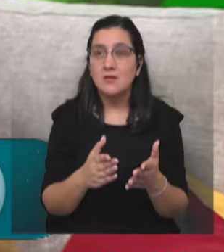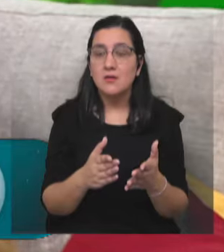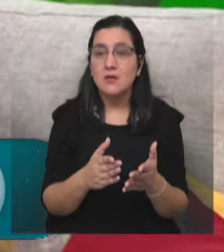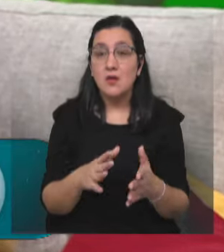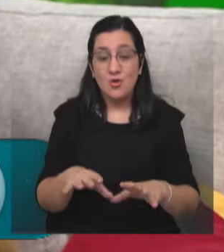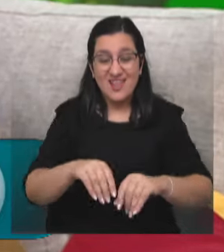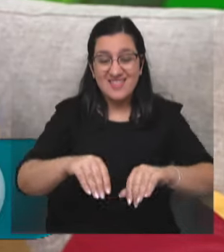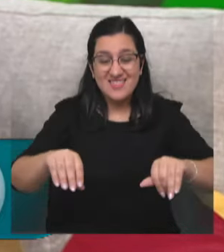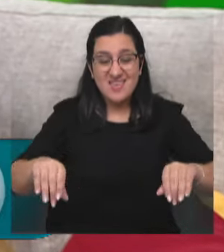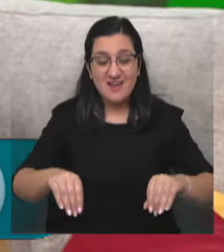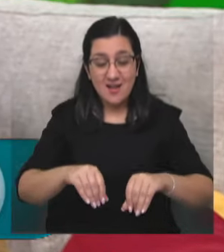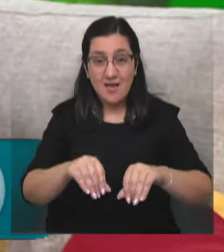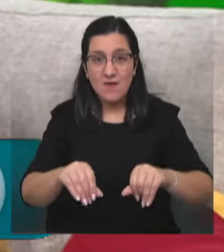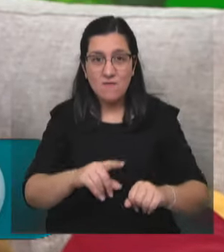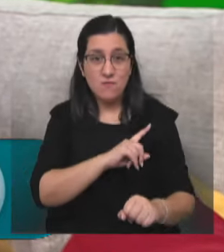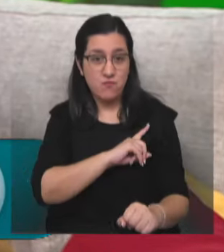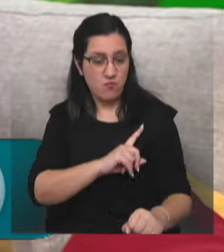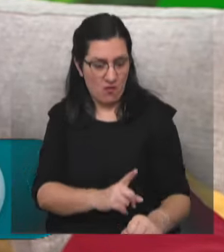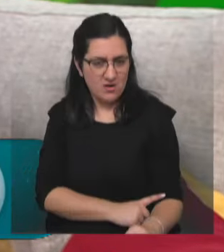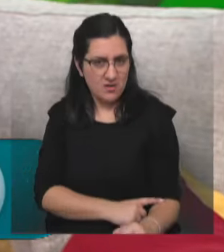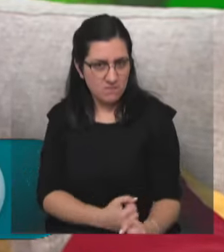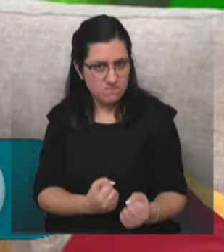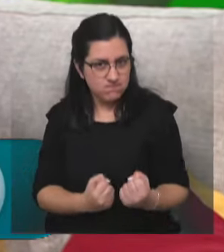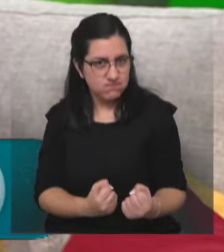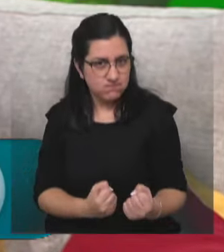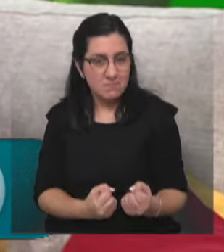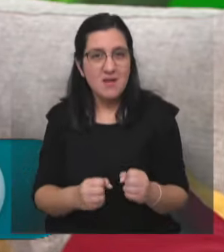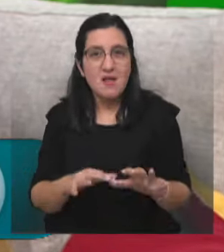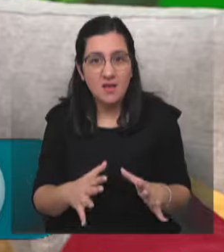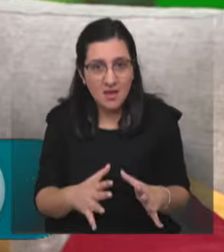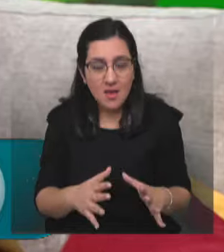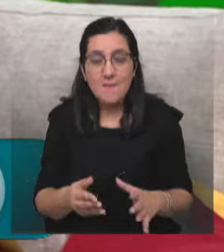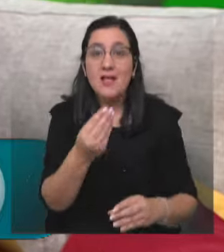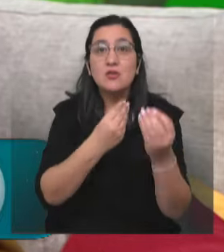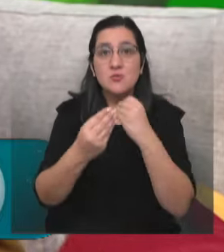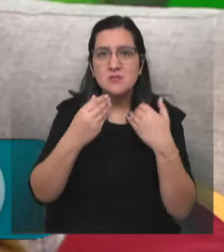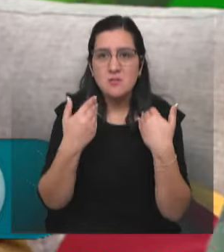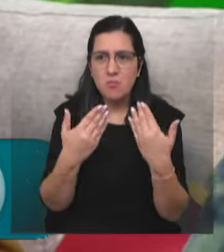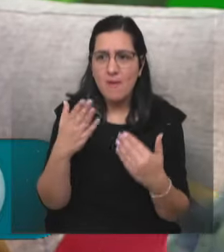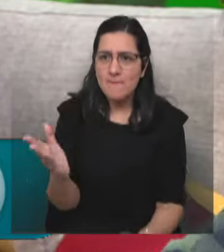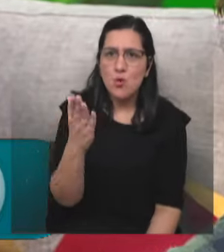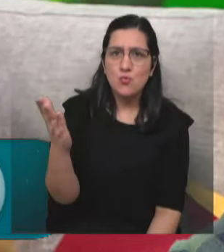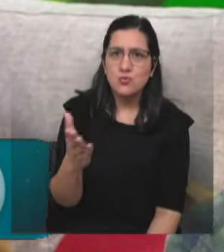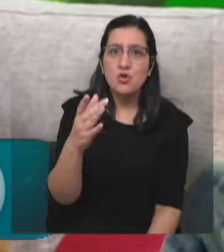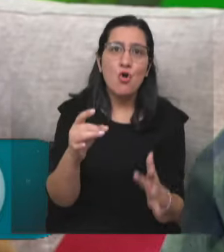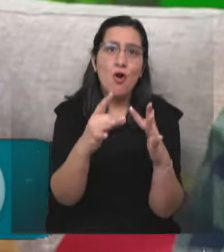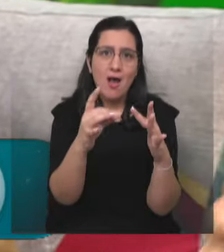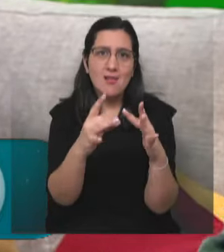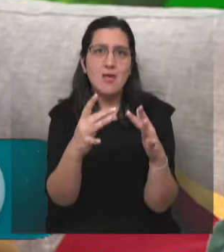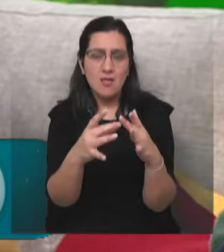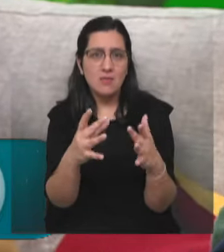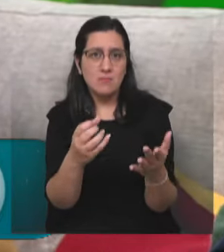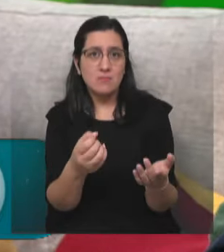suelo fuerte, digo, para que los alimentos puedan producirse en una calidad aceptable.